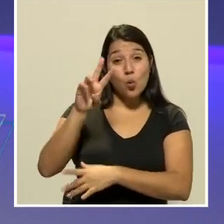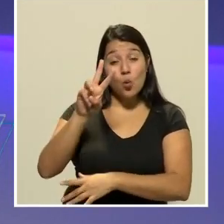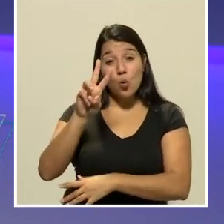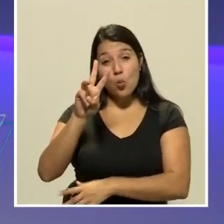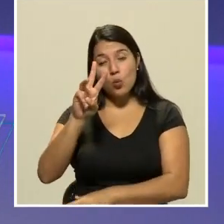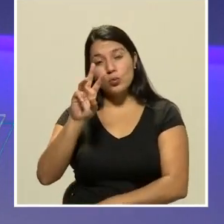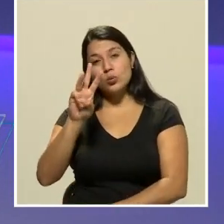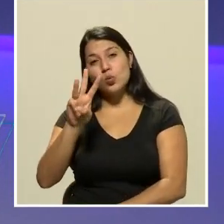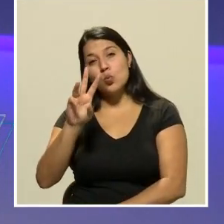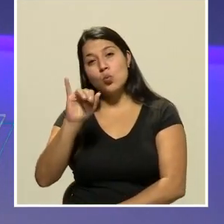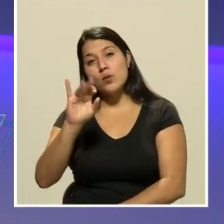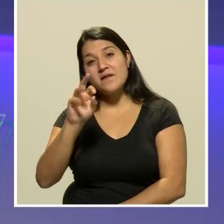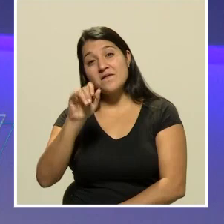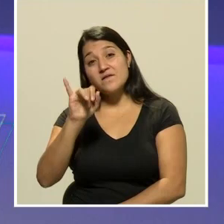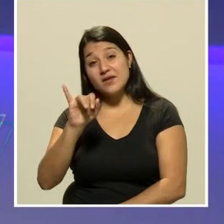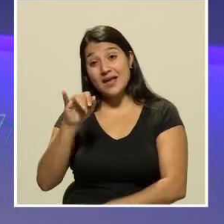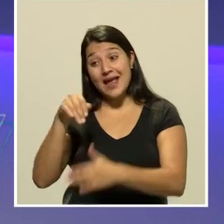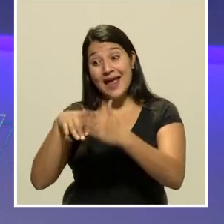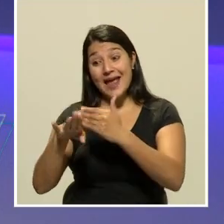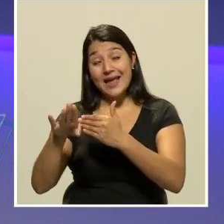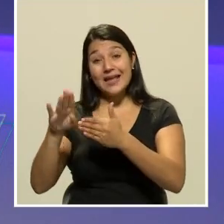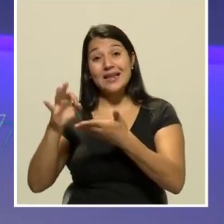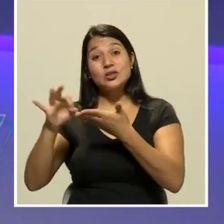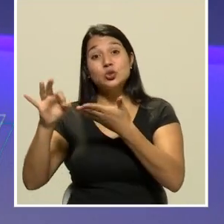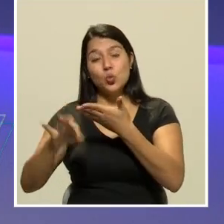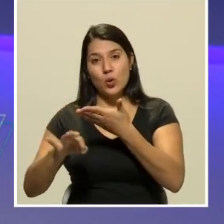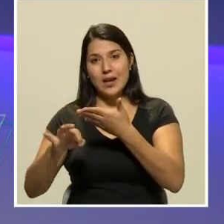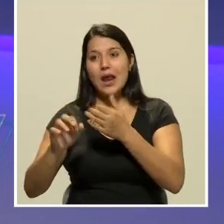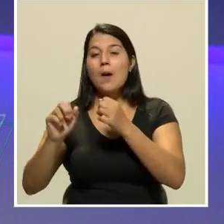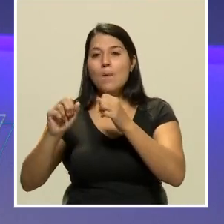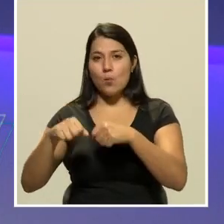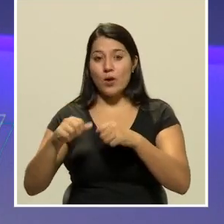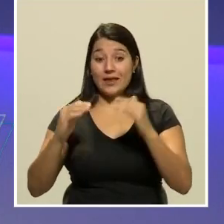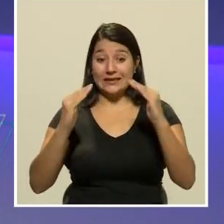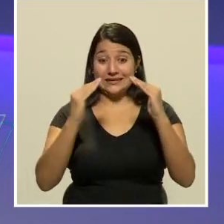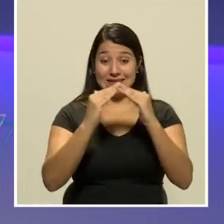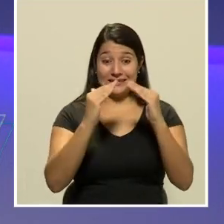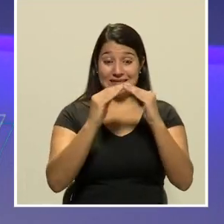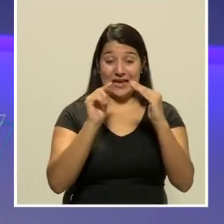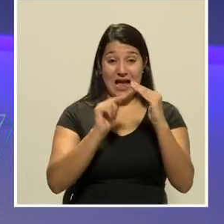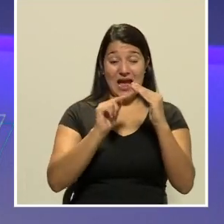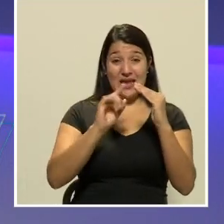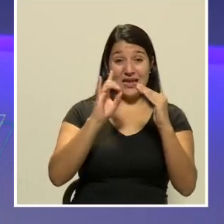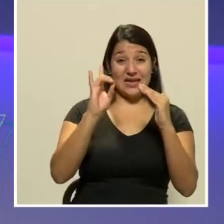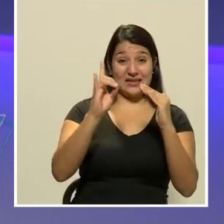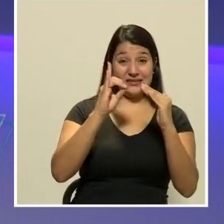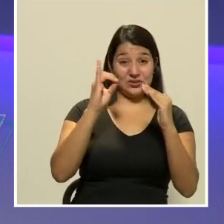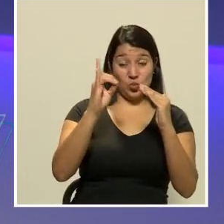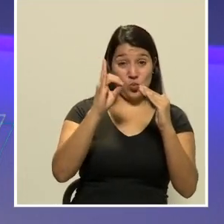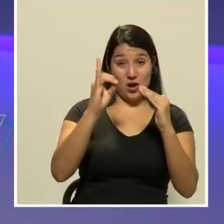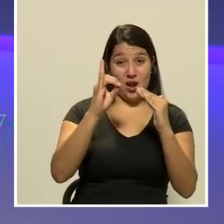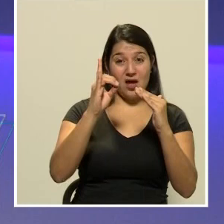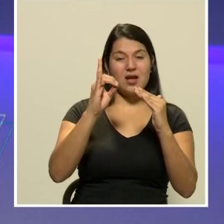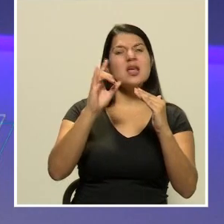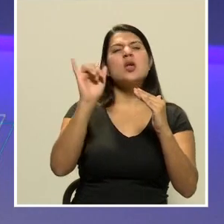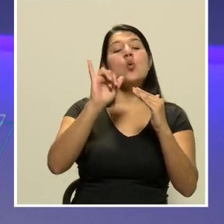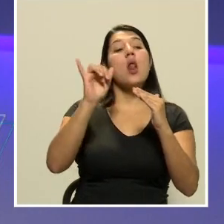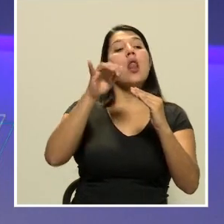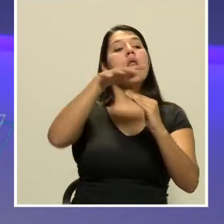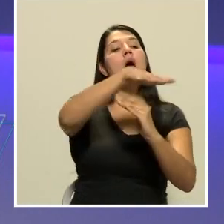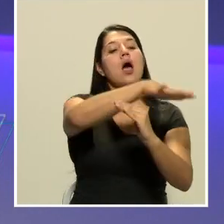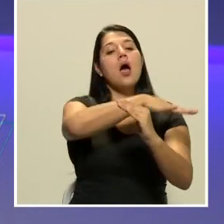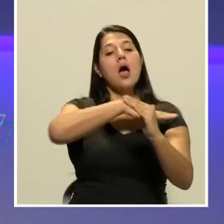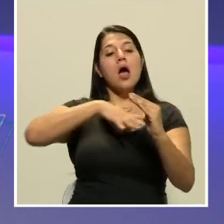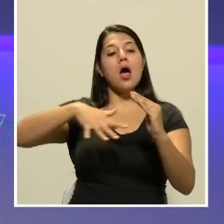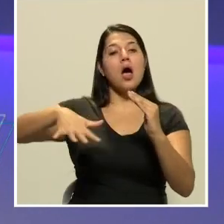un poco fuera de la escuela. De manera que aunque la escuela estuviera cerrada, como es ahora el caso, los